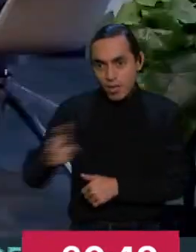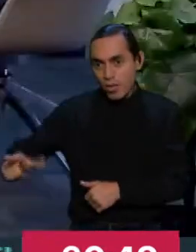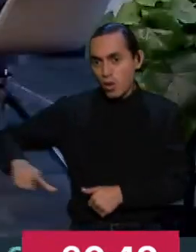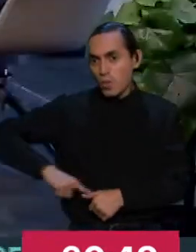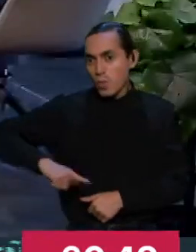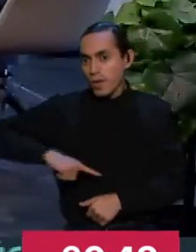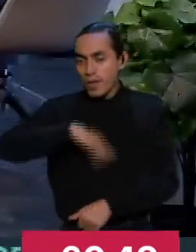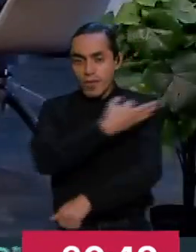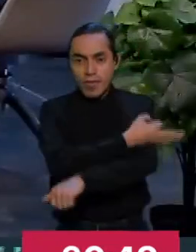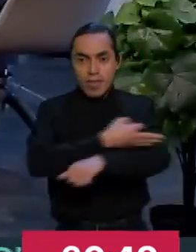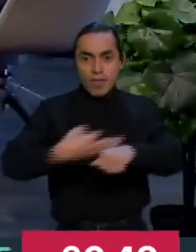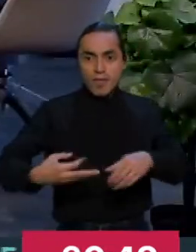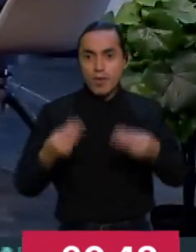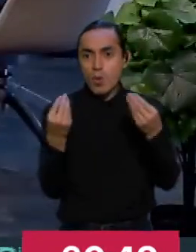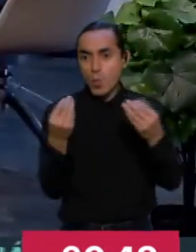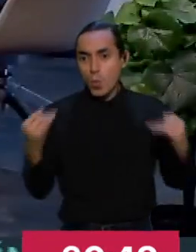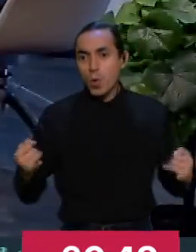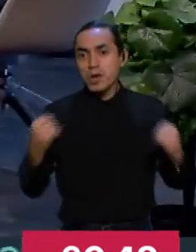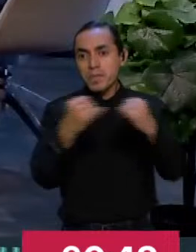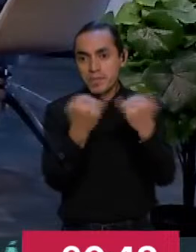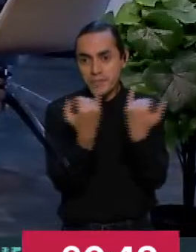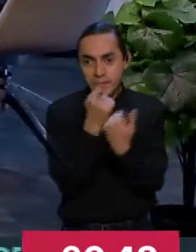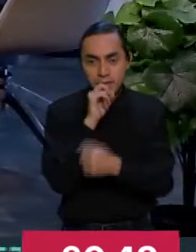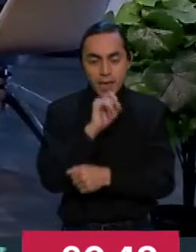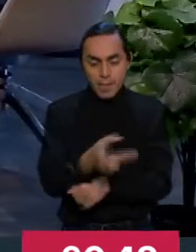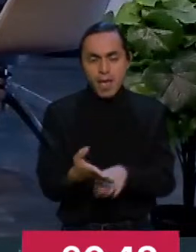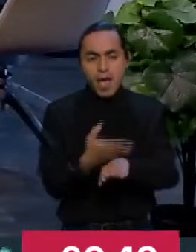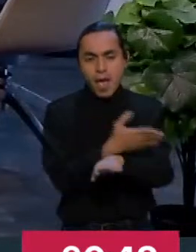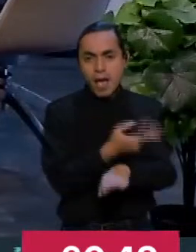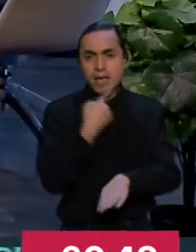y de muchas instituciones también. Mencionaron en este caso,